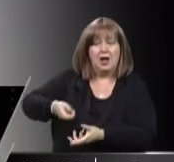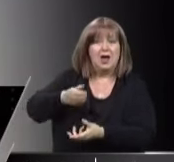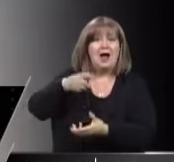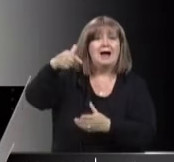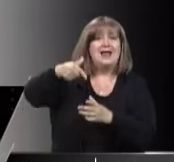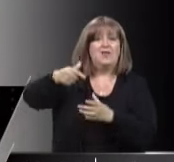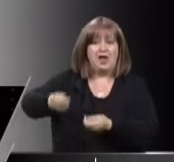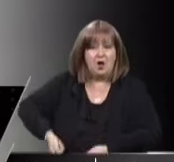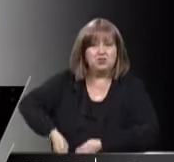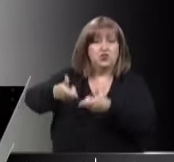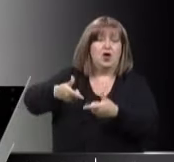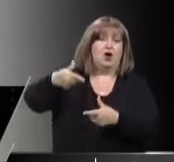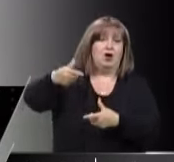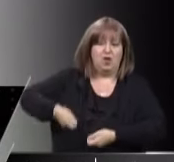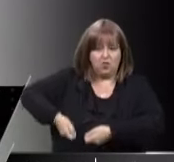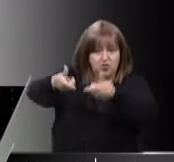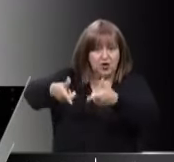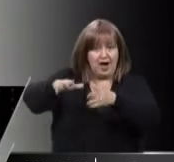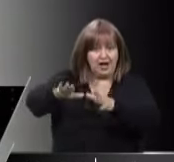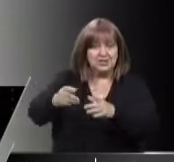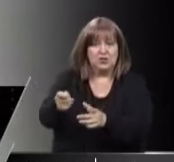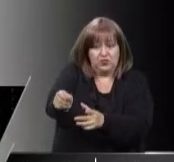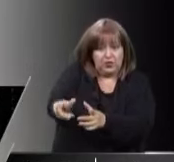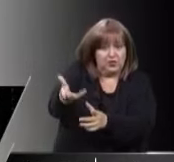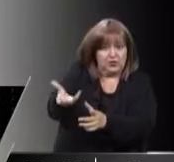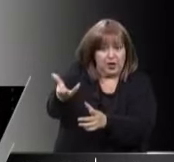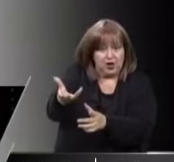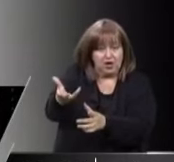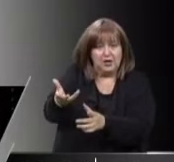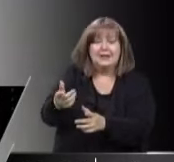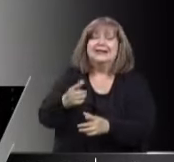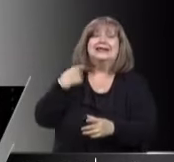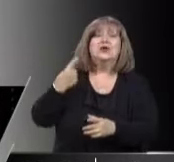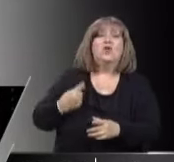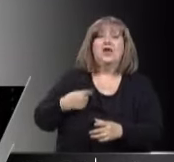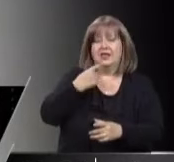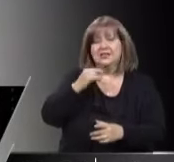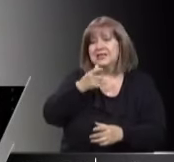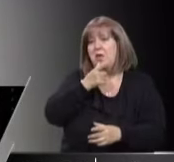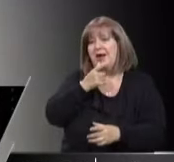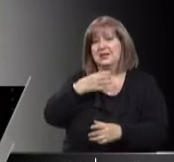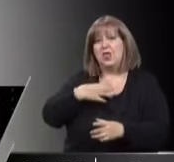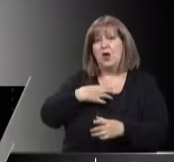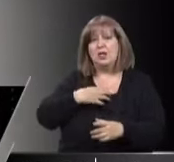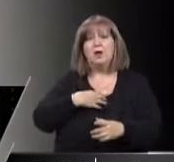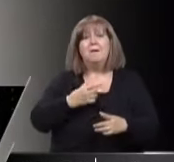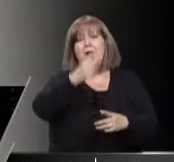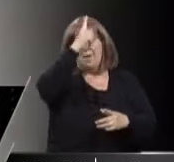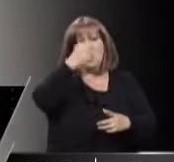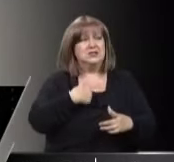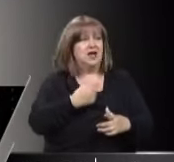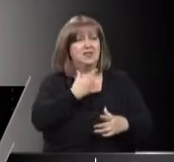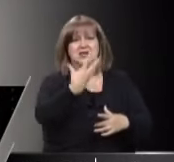Este señor se sacó de sus cabales y bueno no perdió contra sí mismo Exactamente no quería